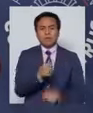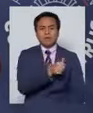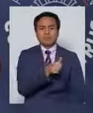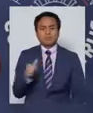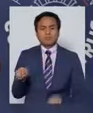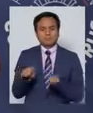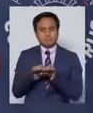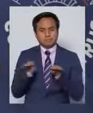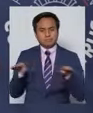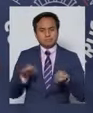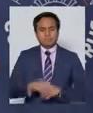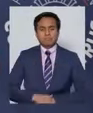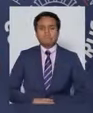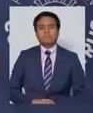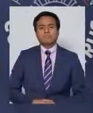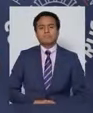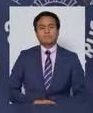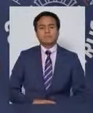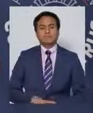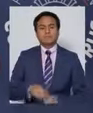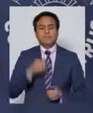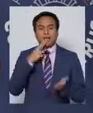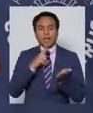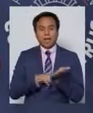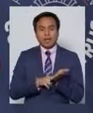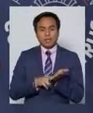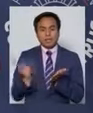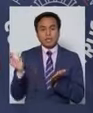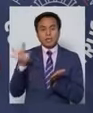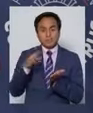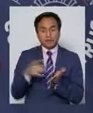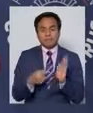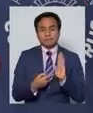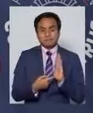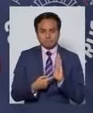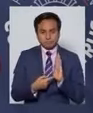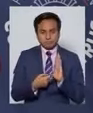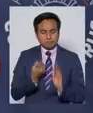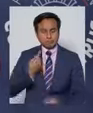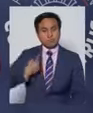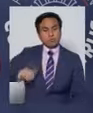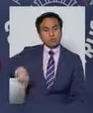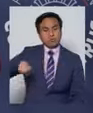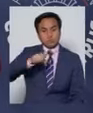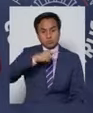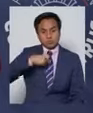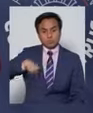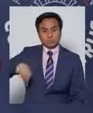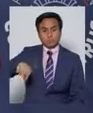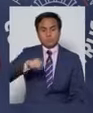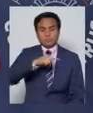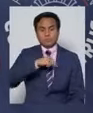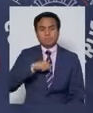de la misma forma. En cuanto a la carta enviada, nosotros hemos